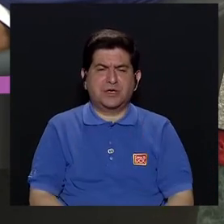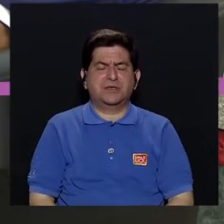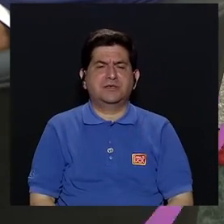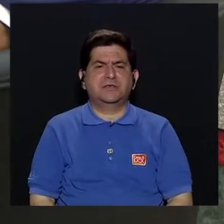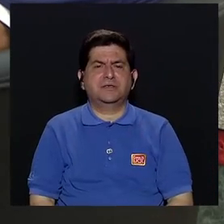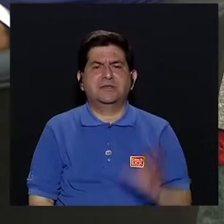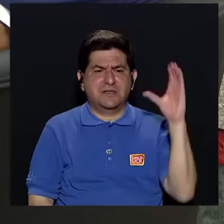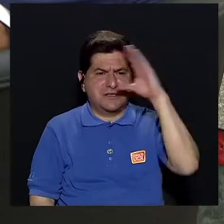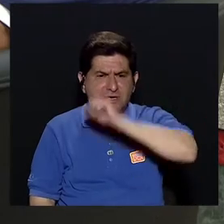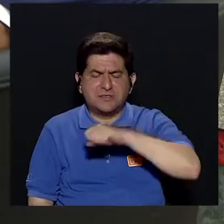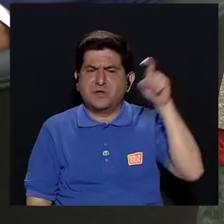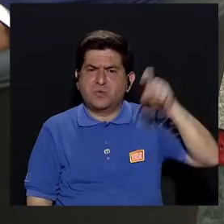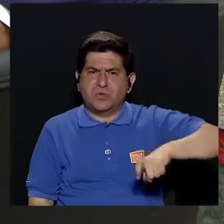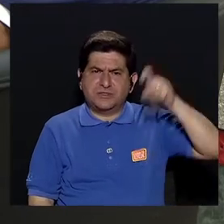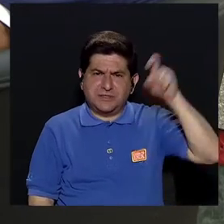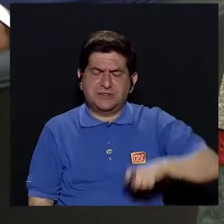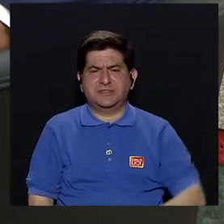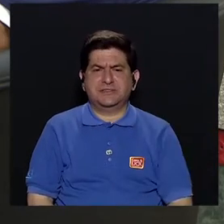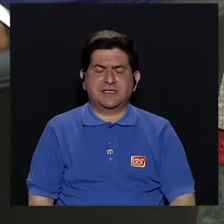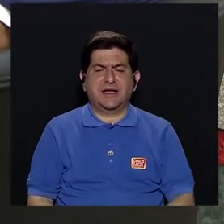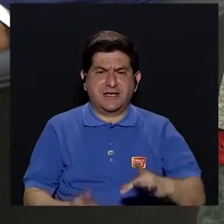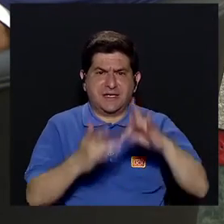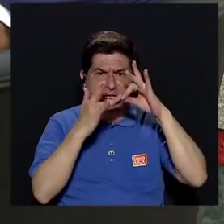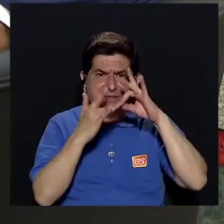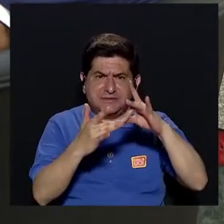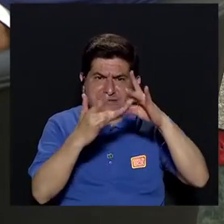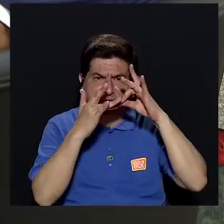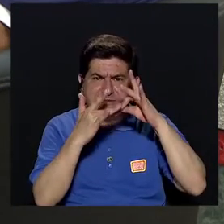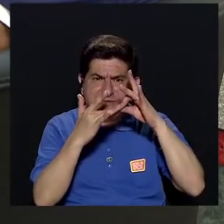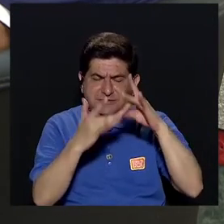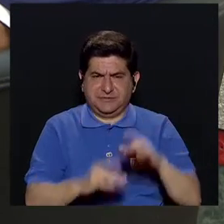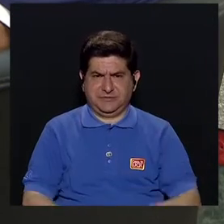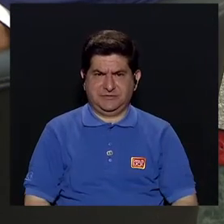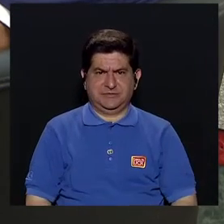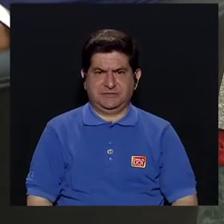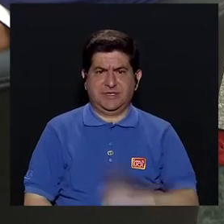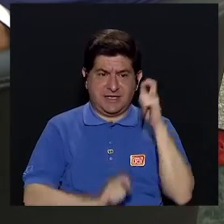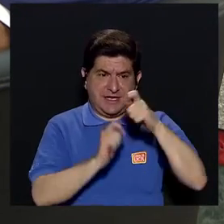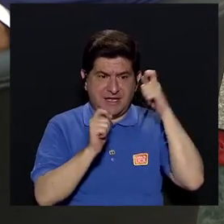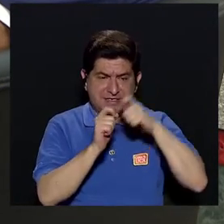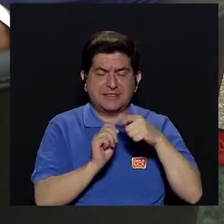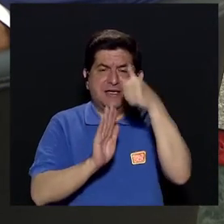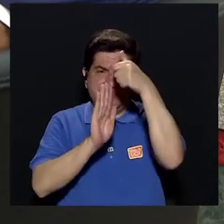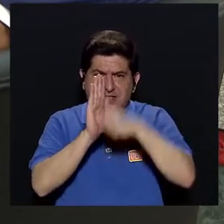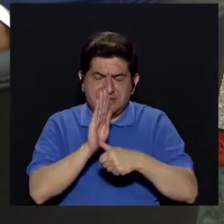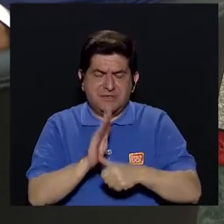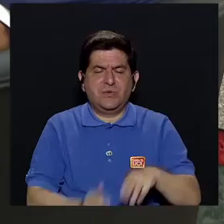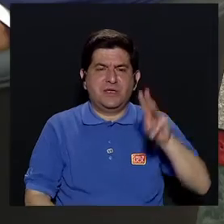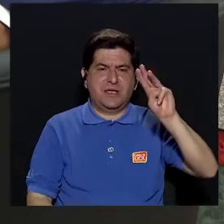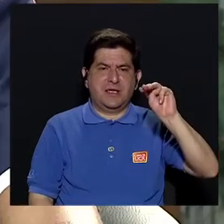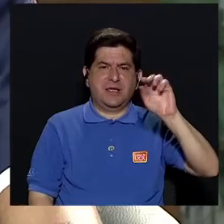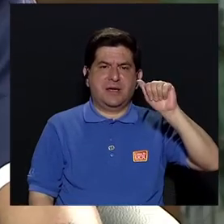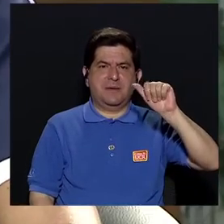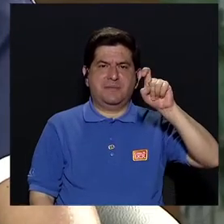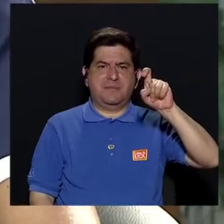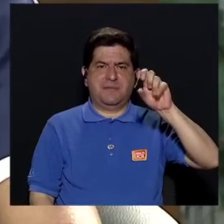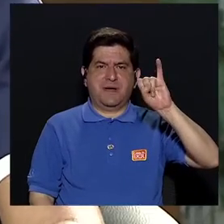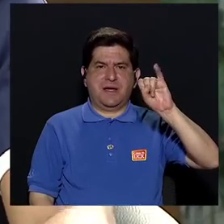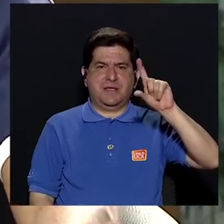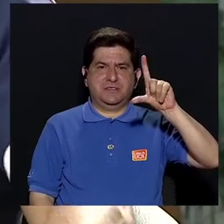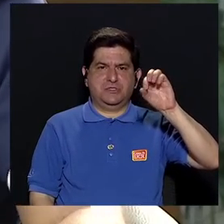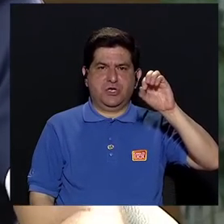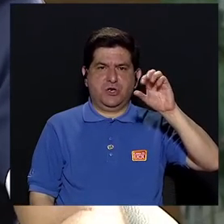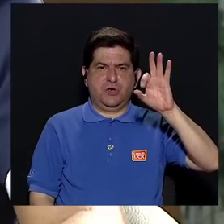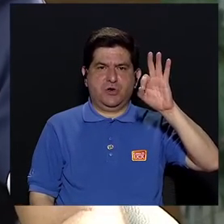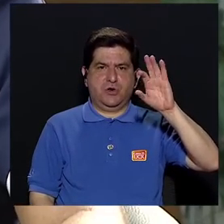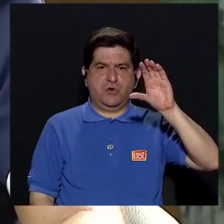se dan cuenta que requieren de la especialidad de la cirugía maxilofacial.